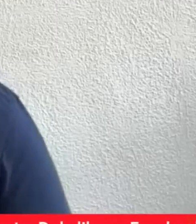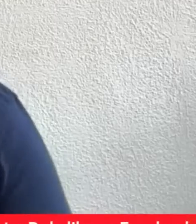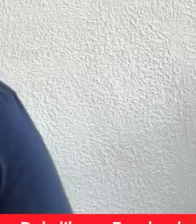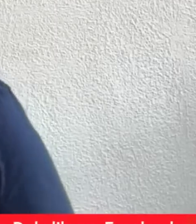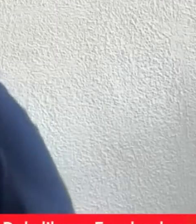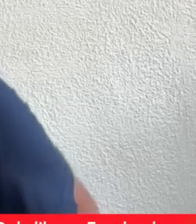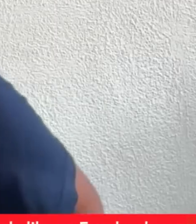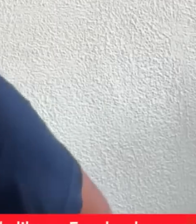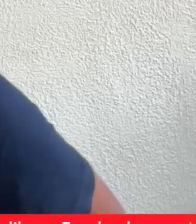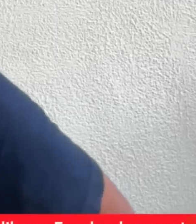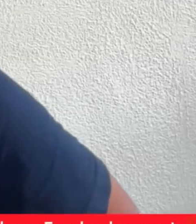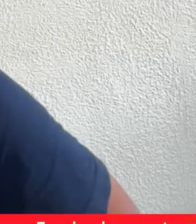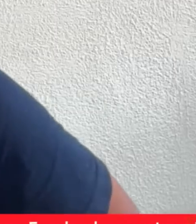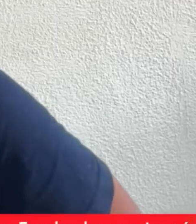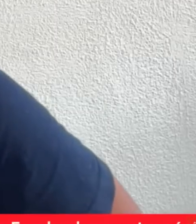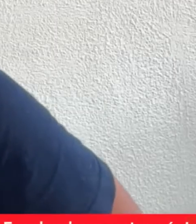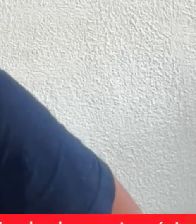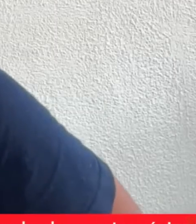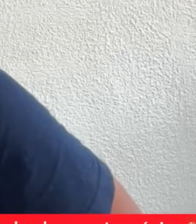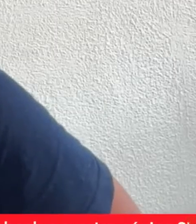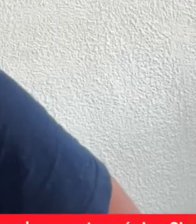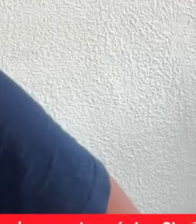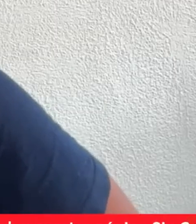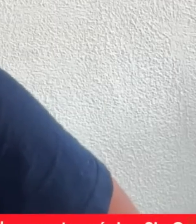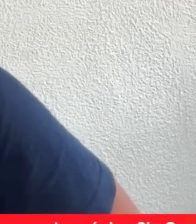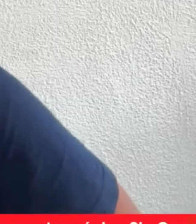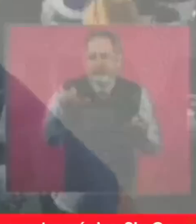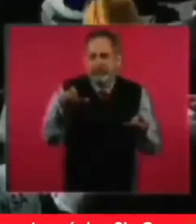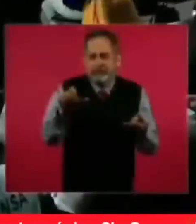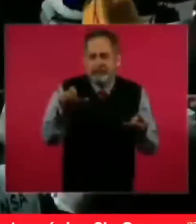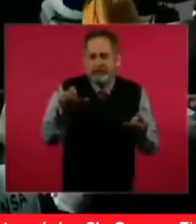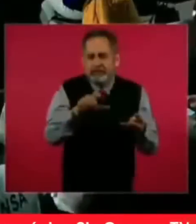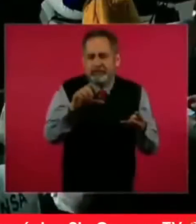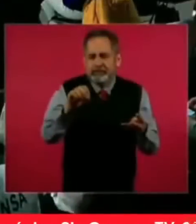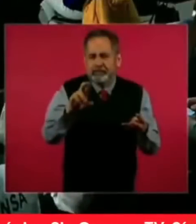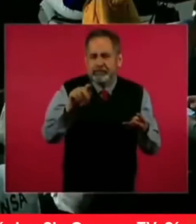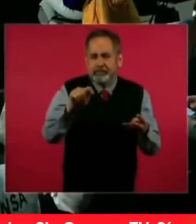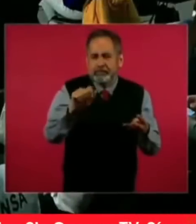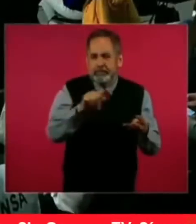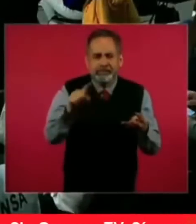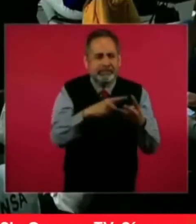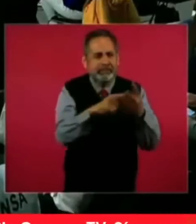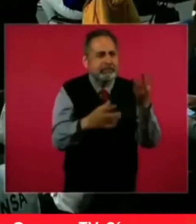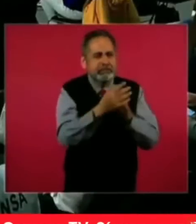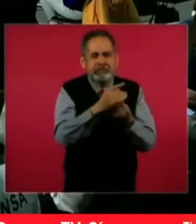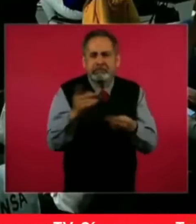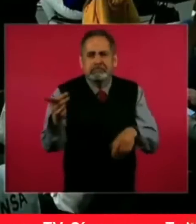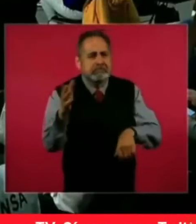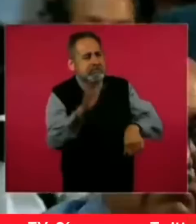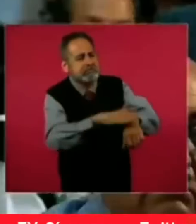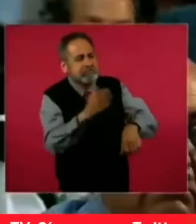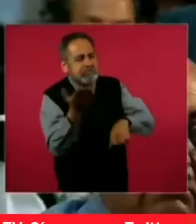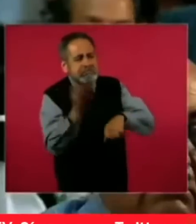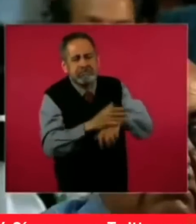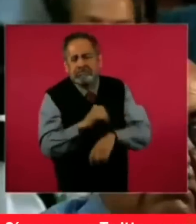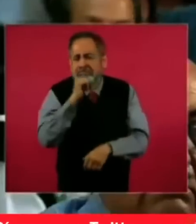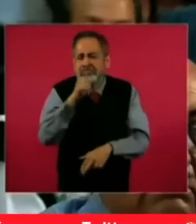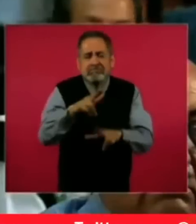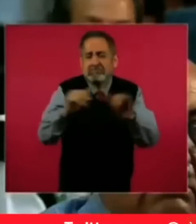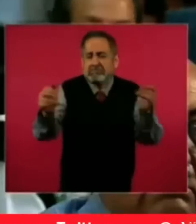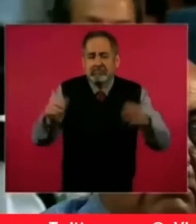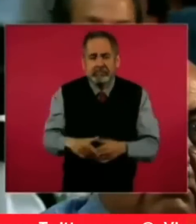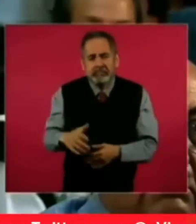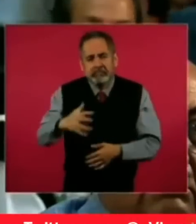y valientes como tú. Vamos a ver, escuchar adelante, don David. Me parece que es un hecho grave que no